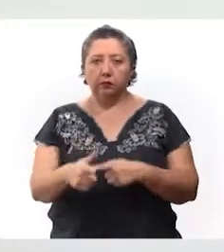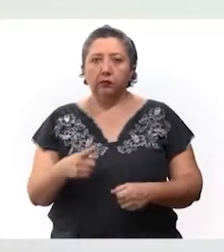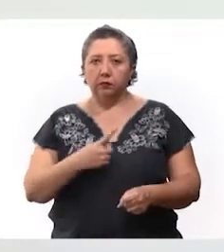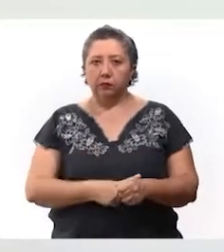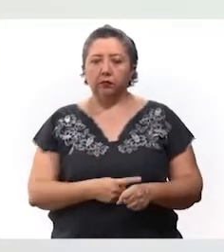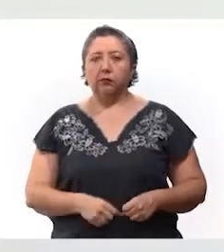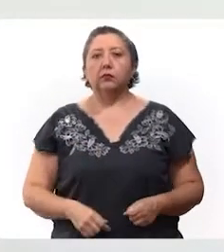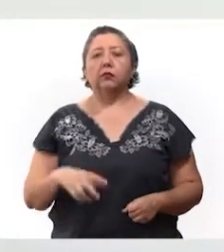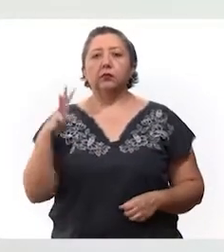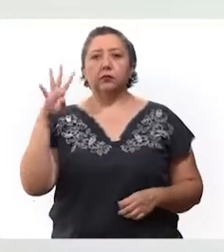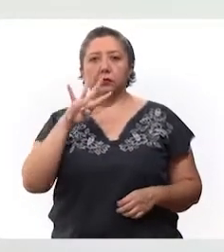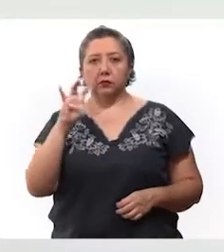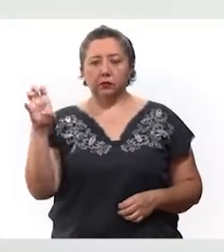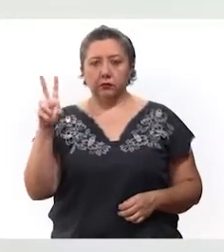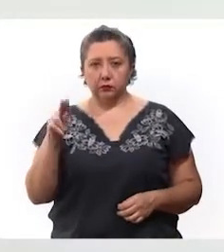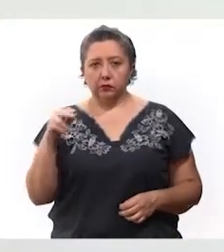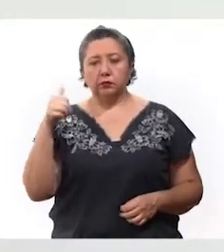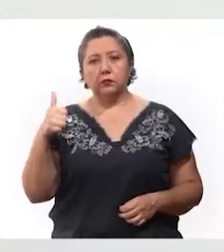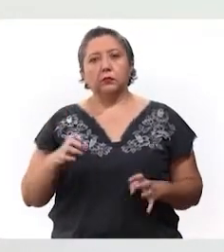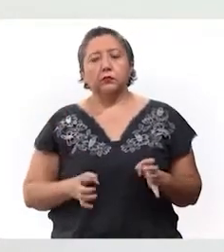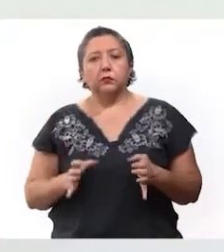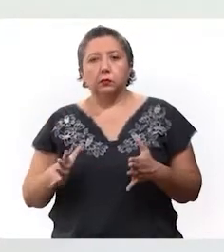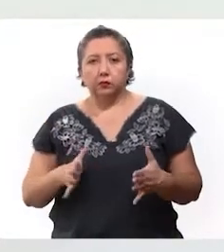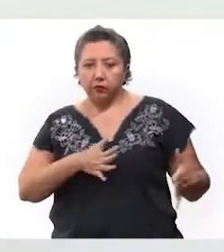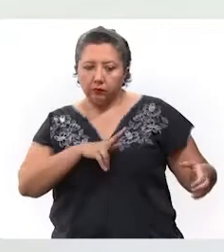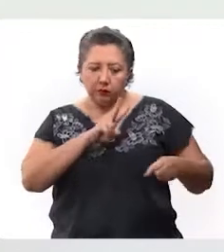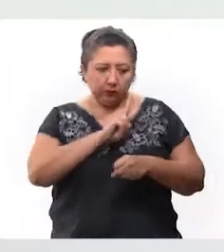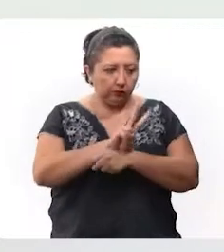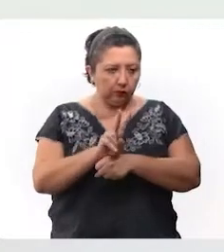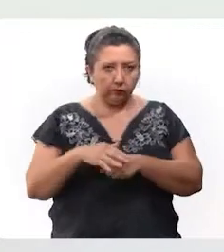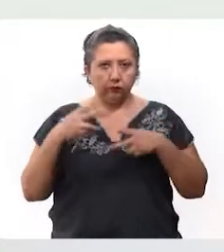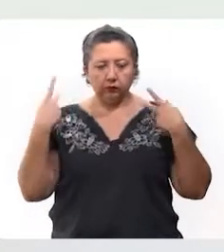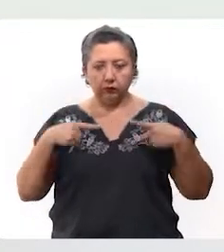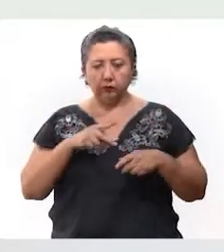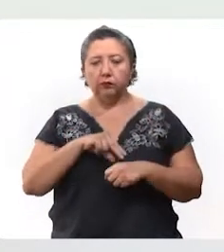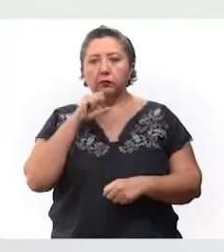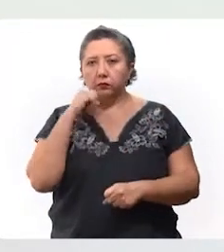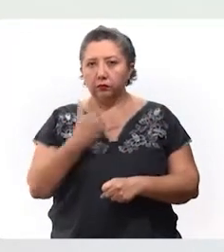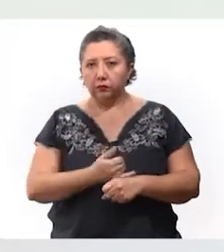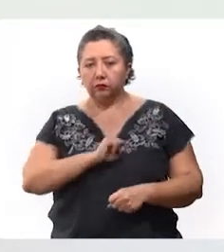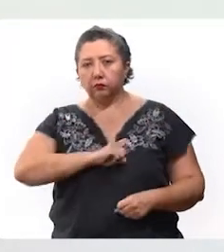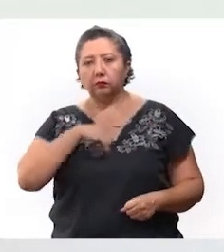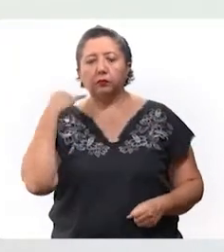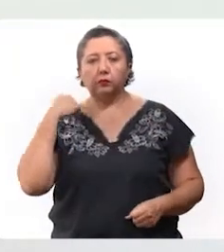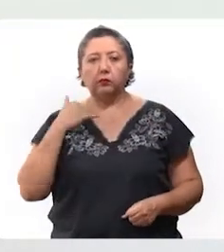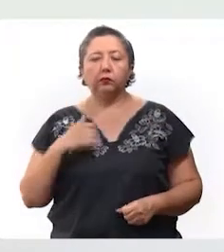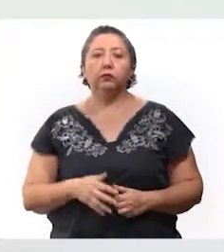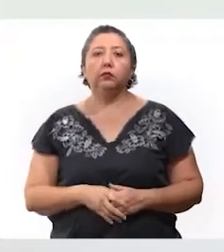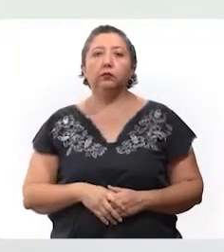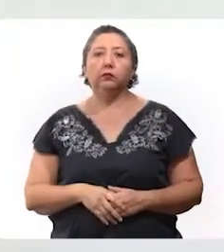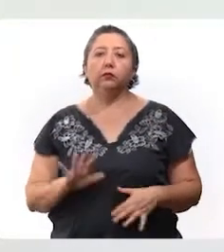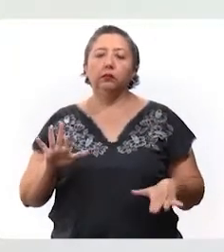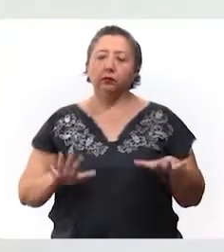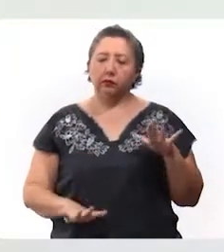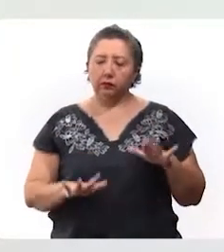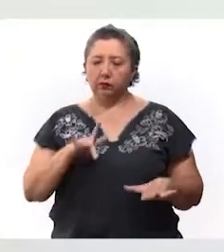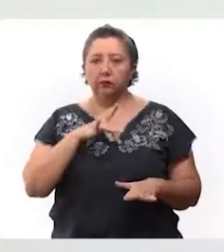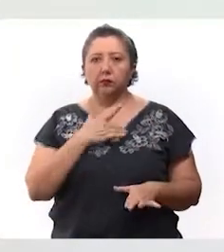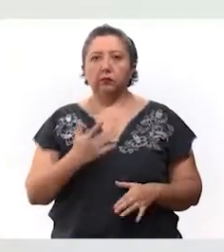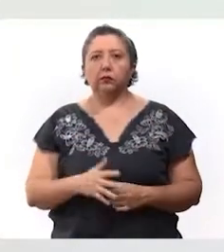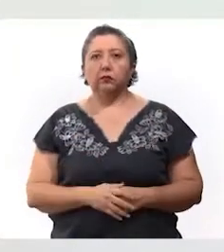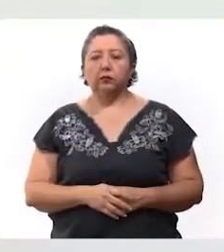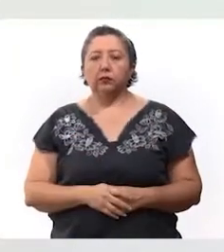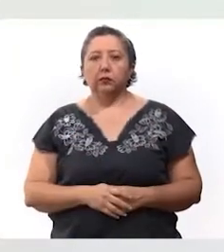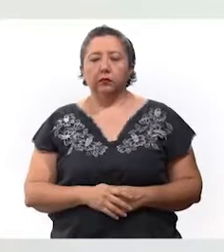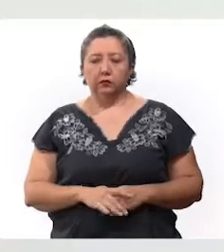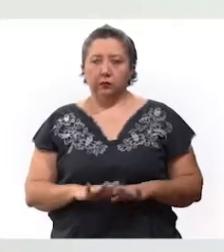casos activos, 486 están estables, aislados, monitoreados por personal médico de los servicios de salud de Yucatán. Presentan